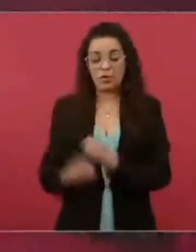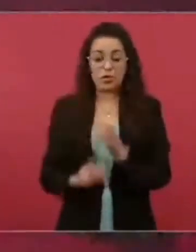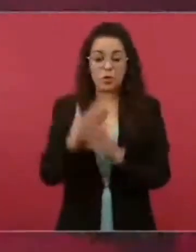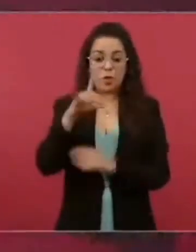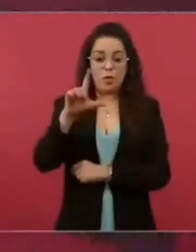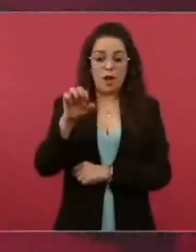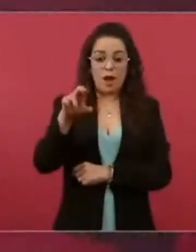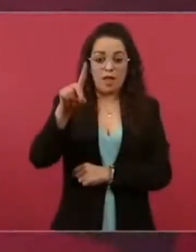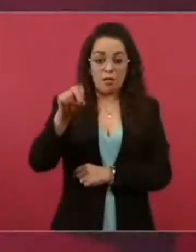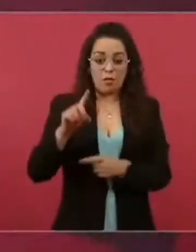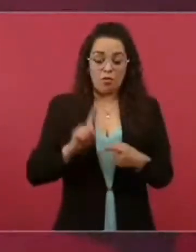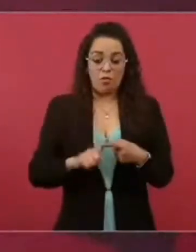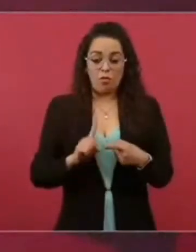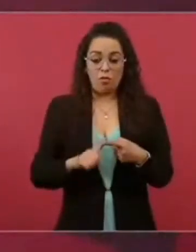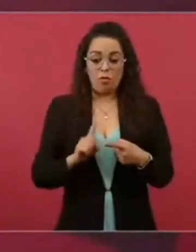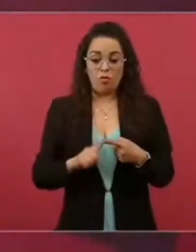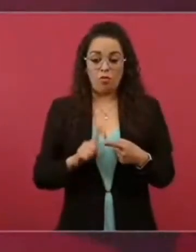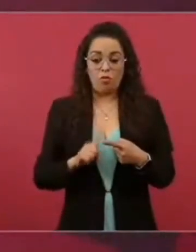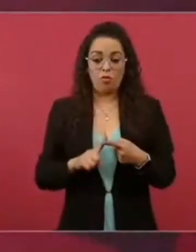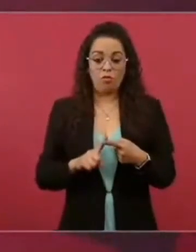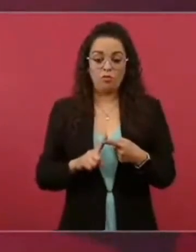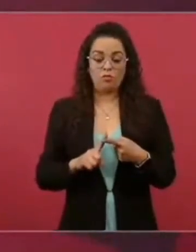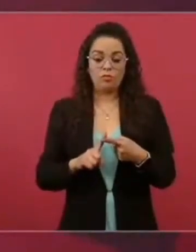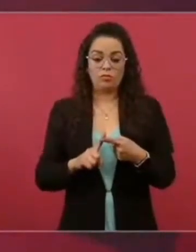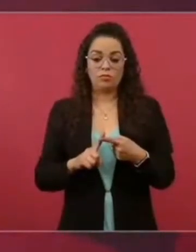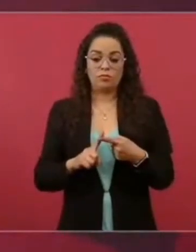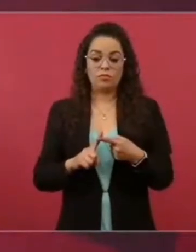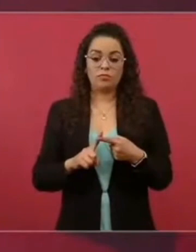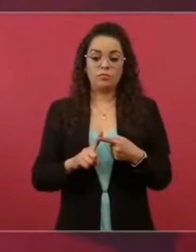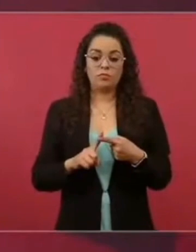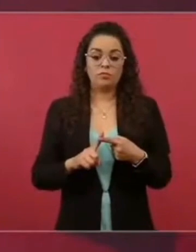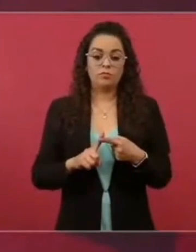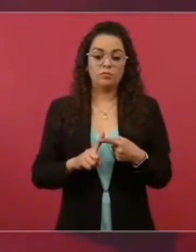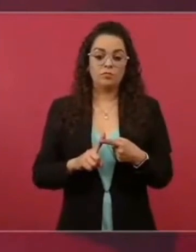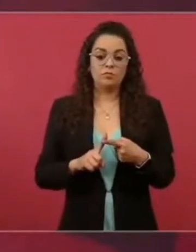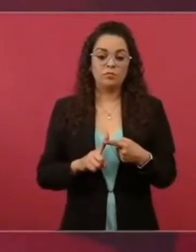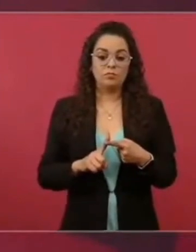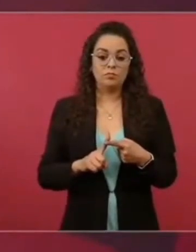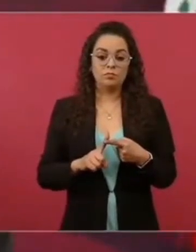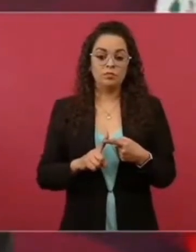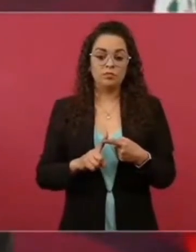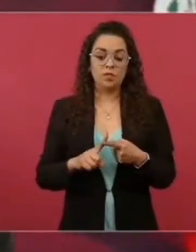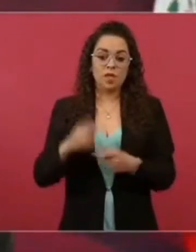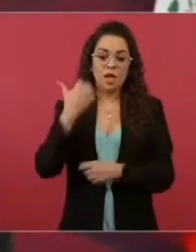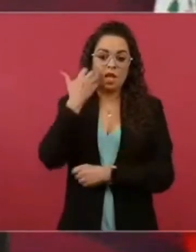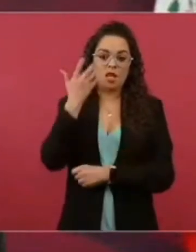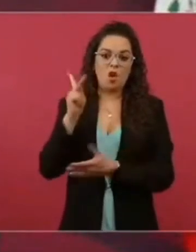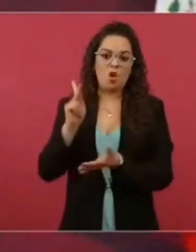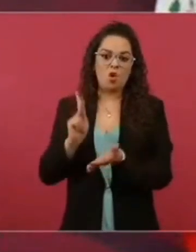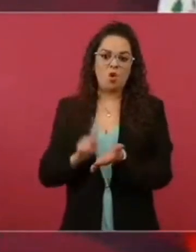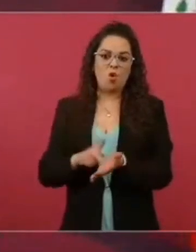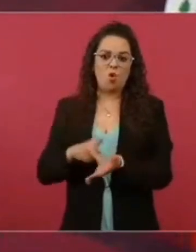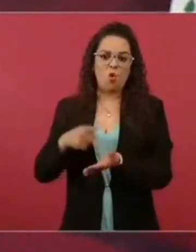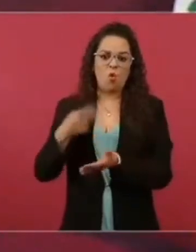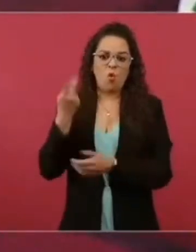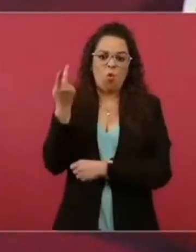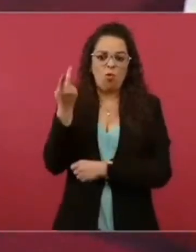están queriendo regresar a lo que era el cobro,